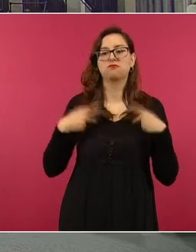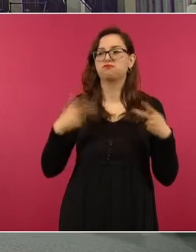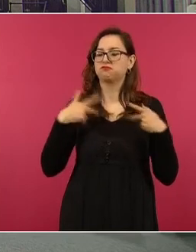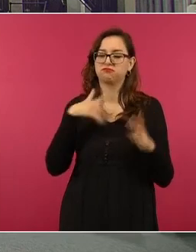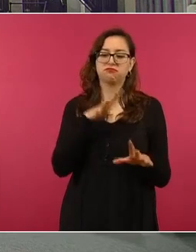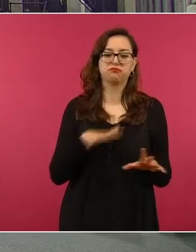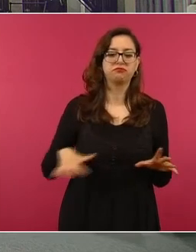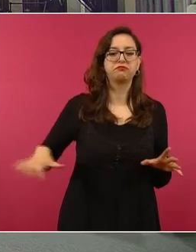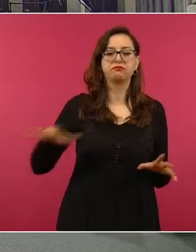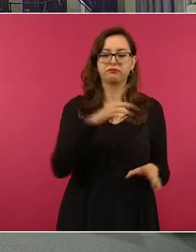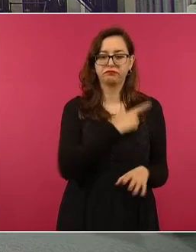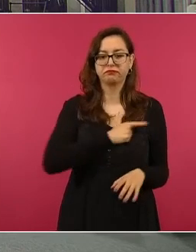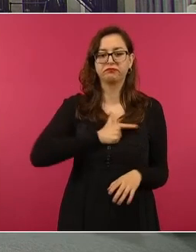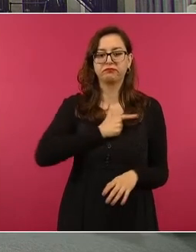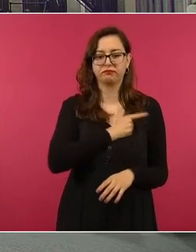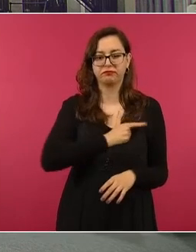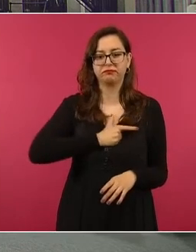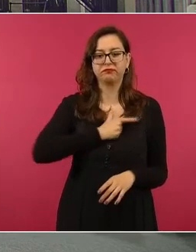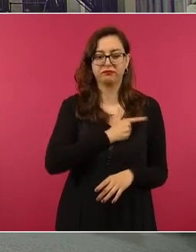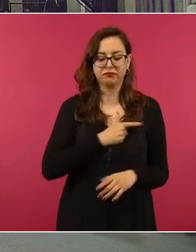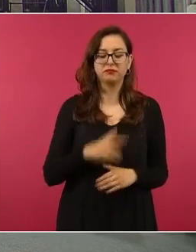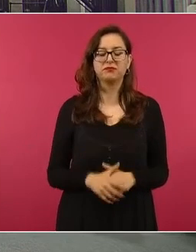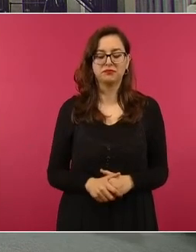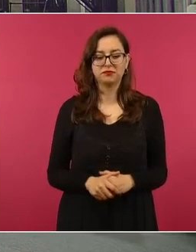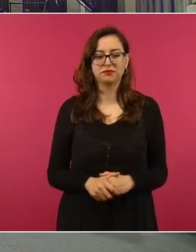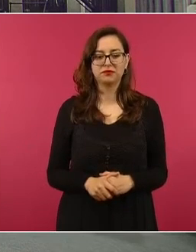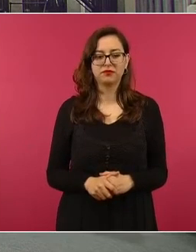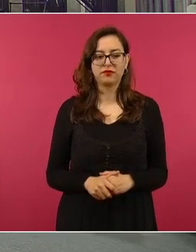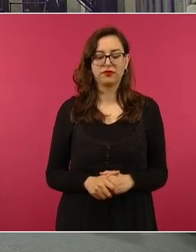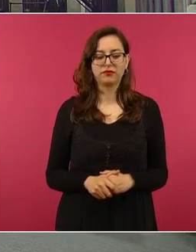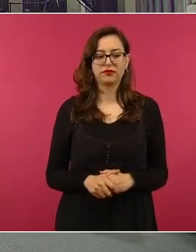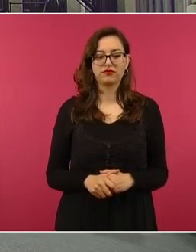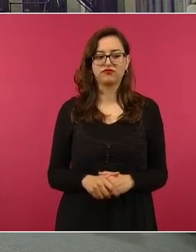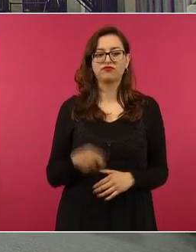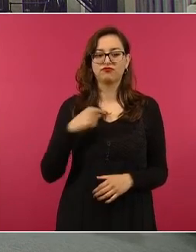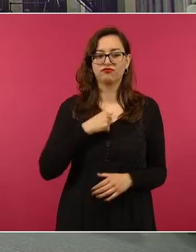pueblo. Ya les he dicho